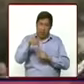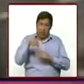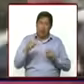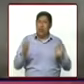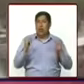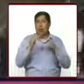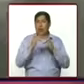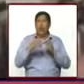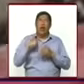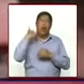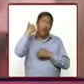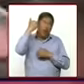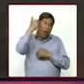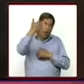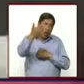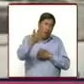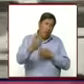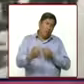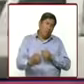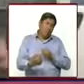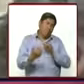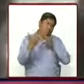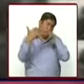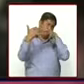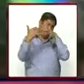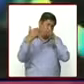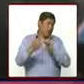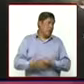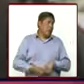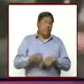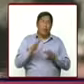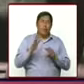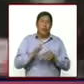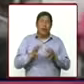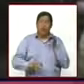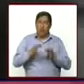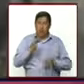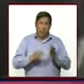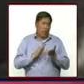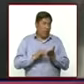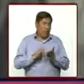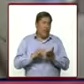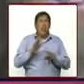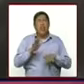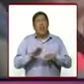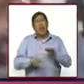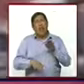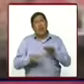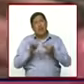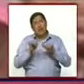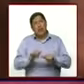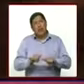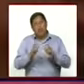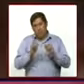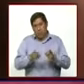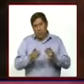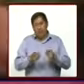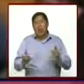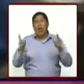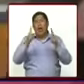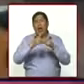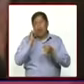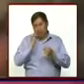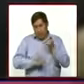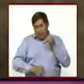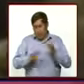hasta la próxima audiencia del caso denominado Golpe 1. Incluso indicaron que posiblemente se quede en el mismo recinto hasta el final